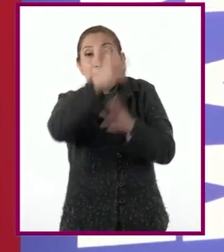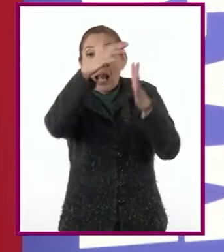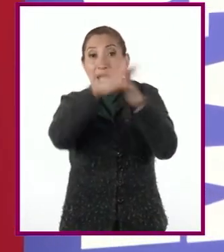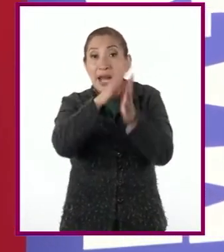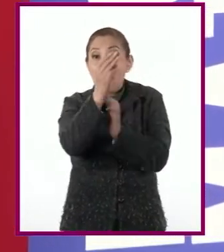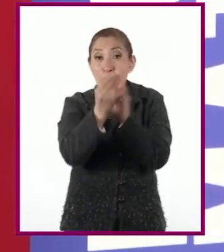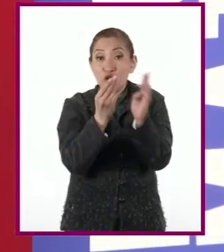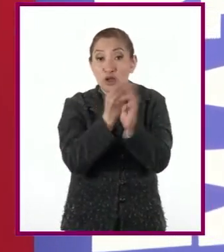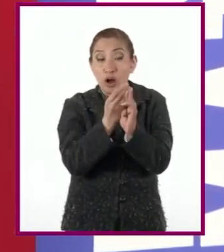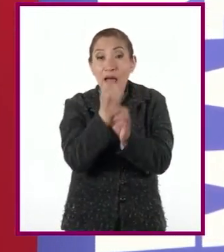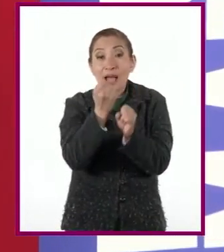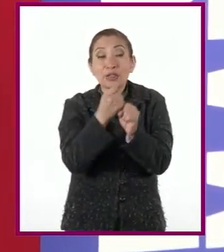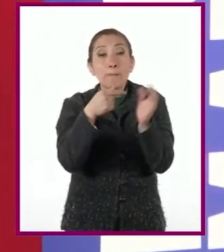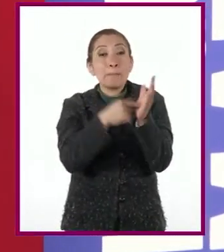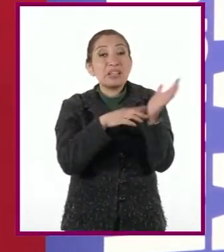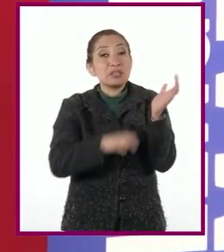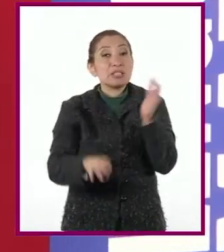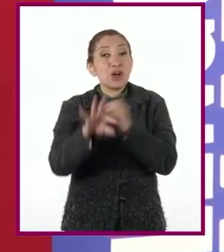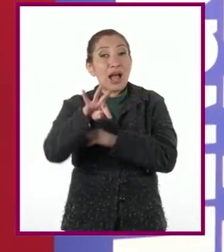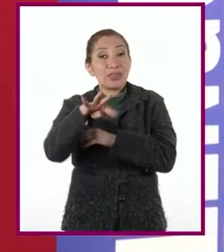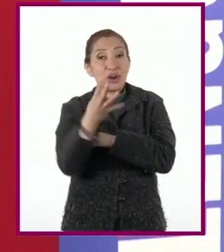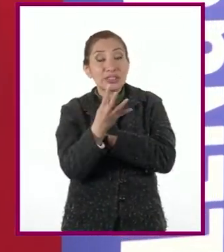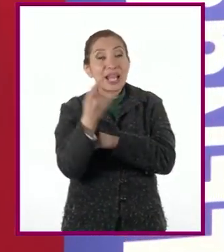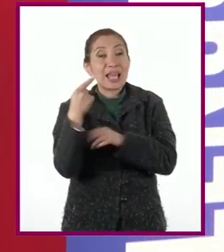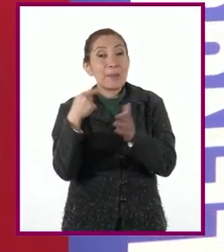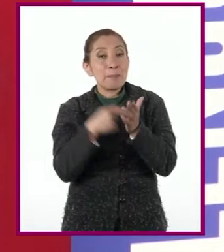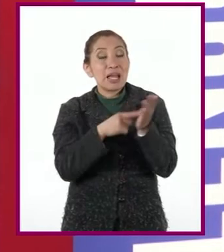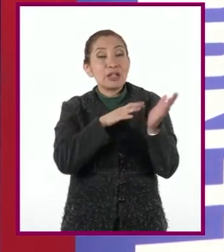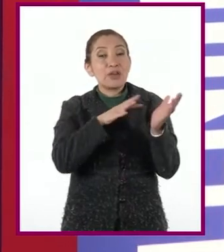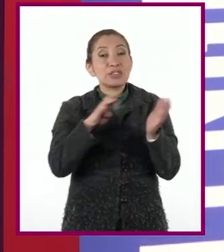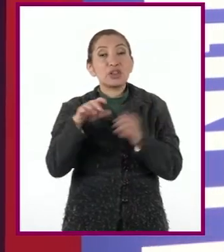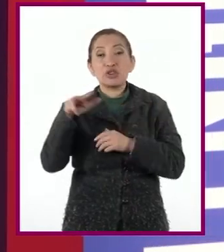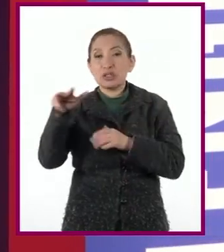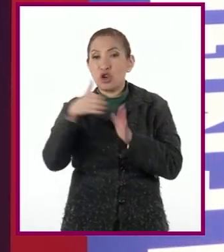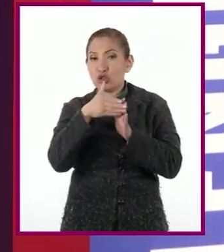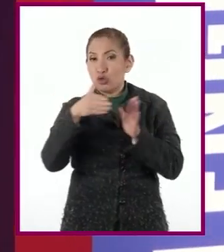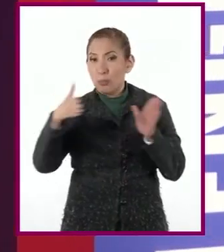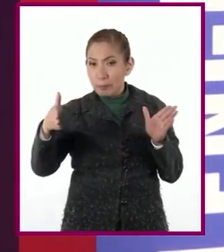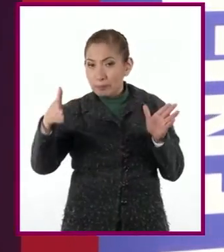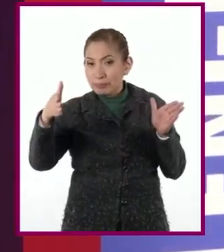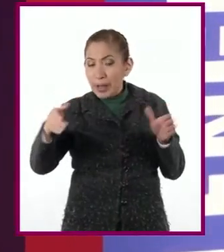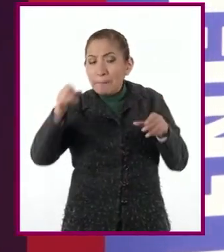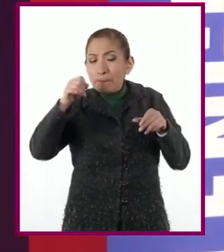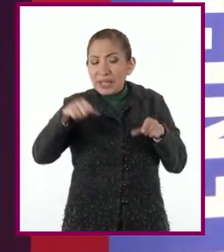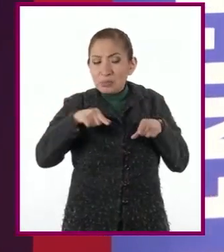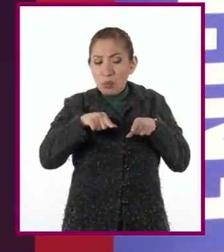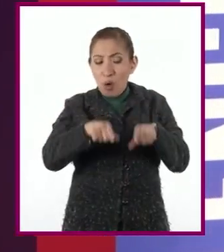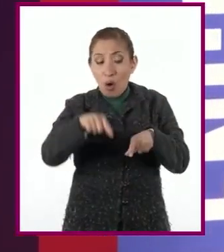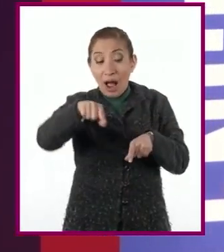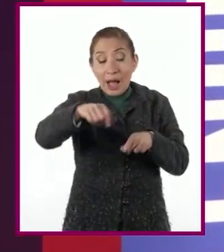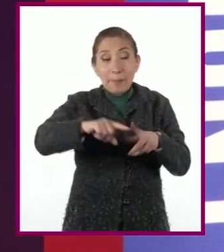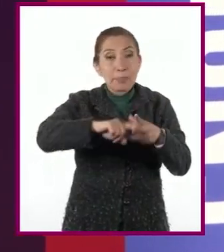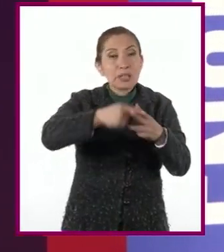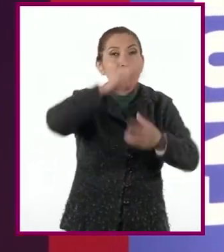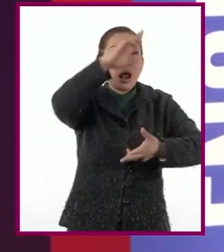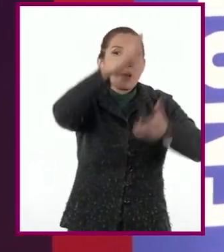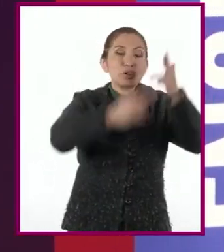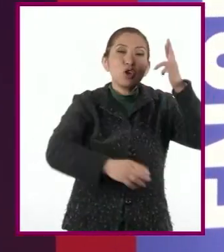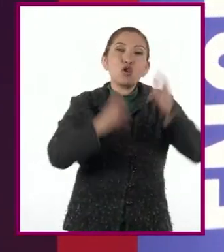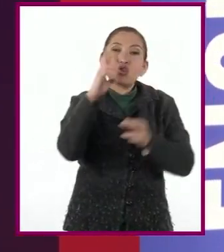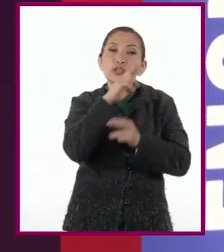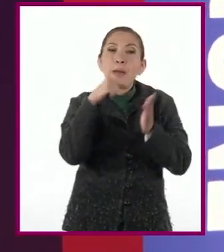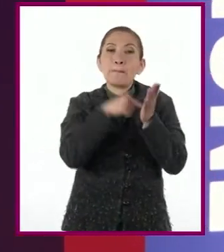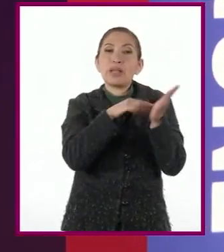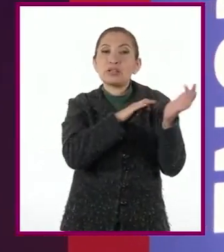Guerra Mundial entre el año de 1914 y 1918. Al mismo tiempo estalla la Revolución Rusa